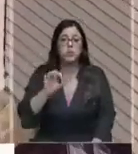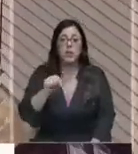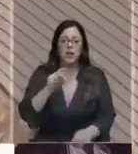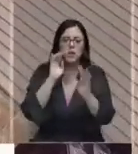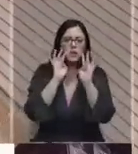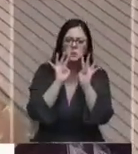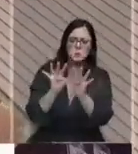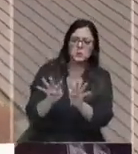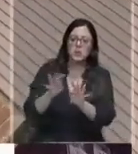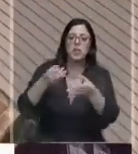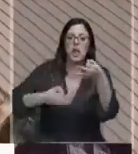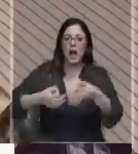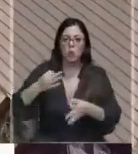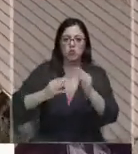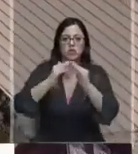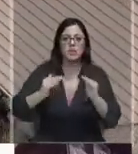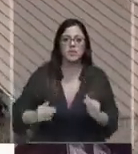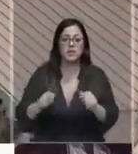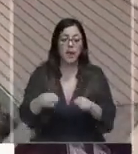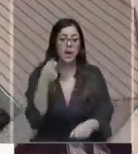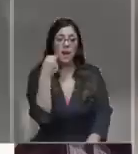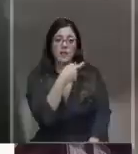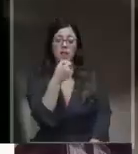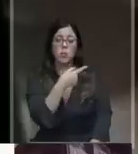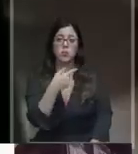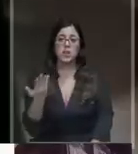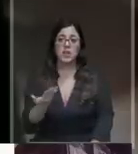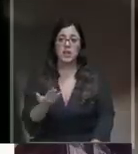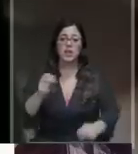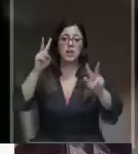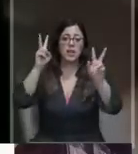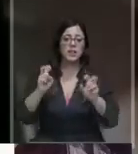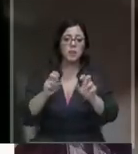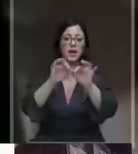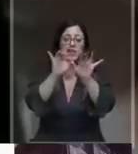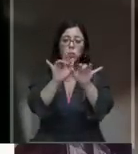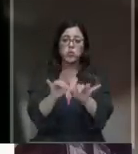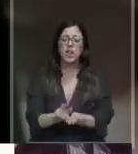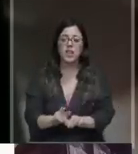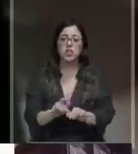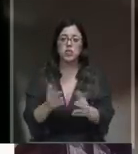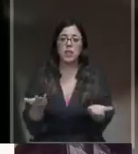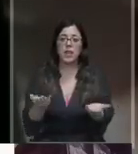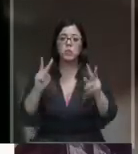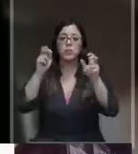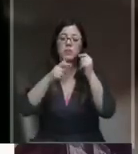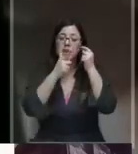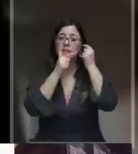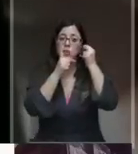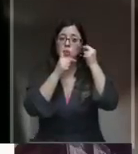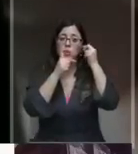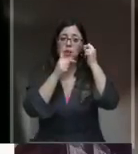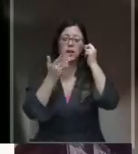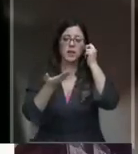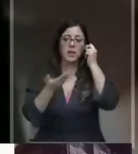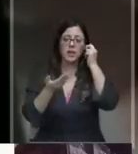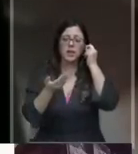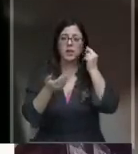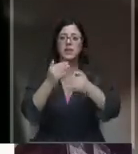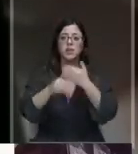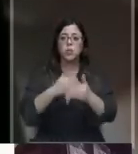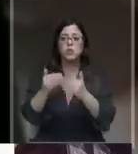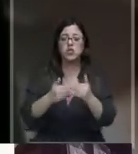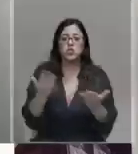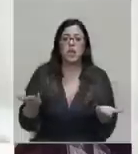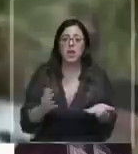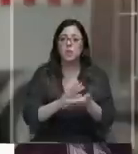de la justicia. Esta denuncia se basa en un texto que intenta sembrar un manto de dudas respecto de un proceso que pasó por todos